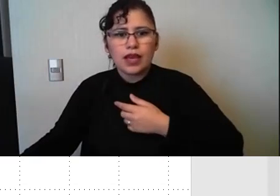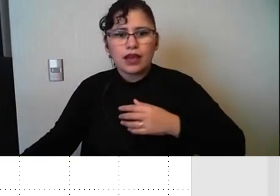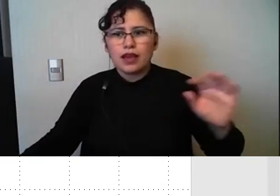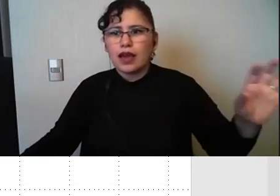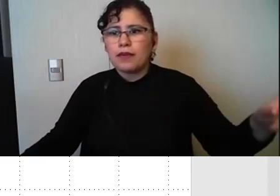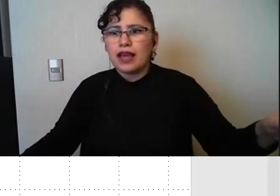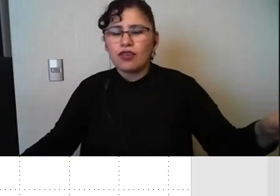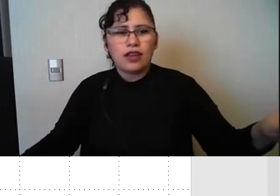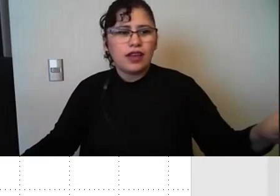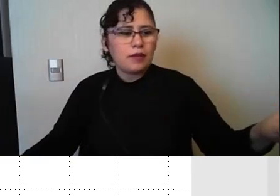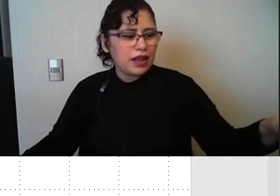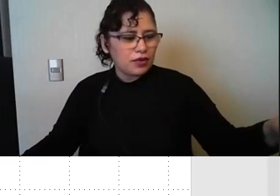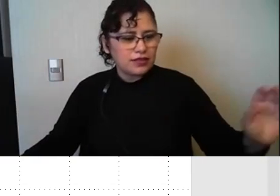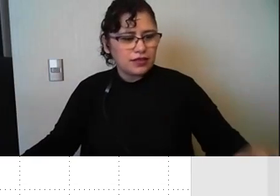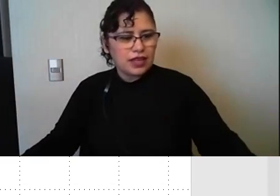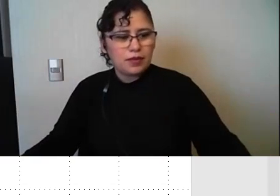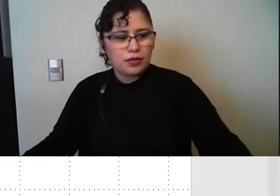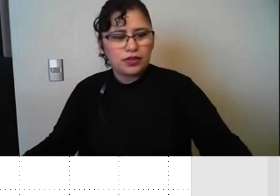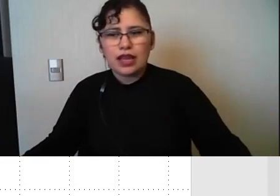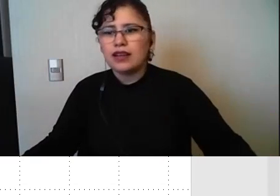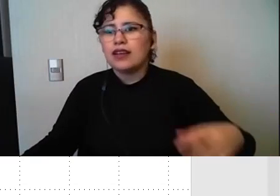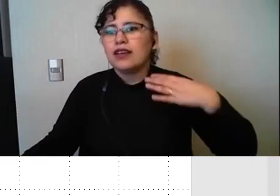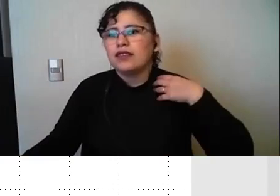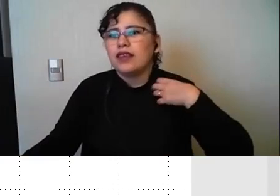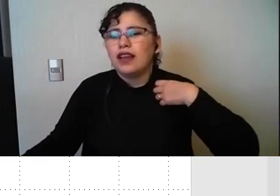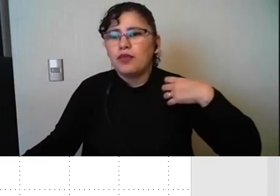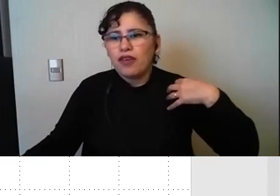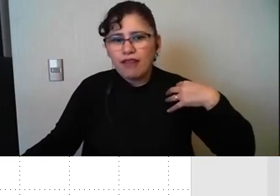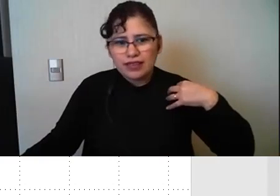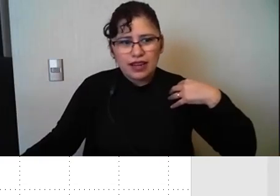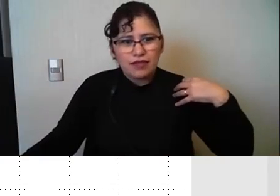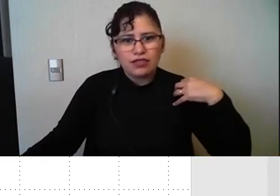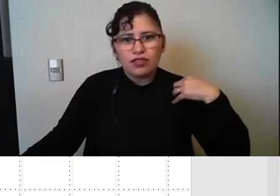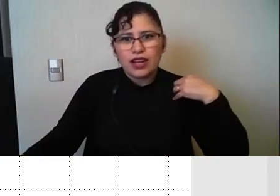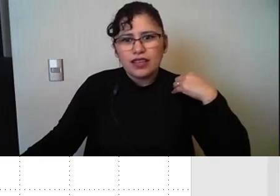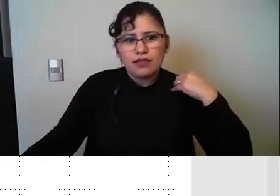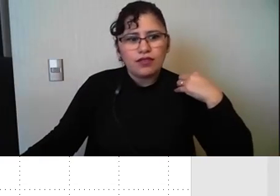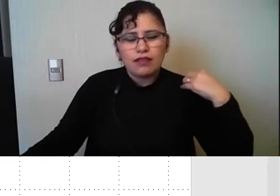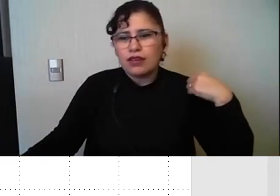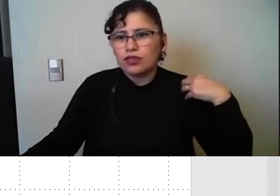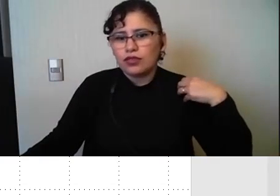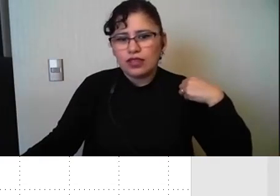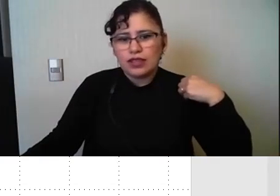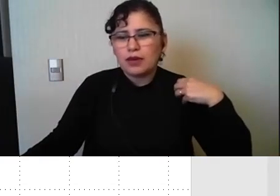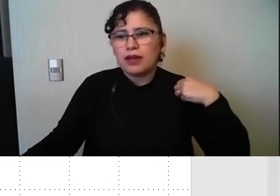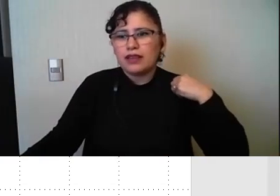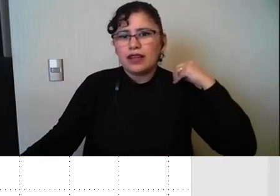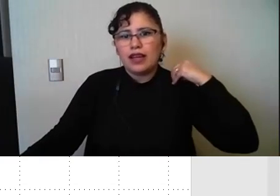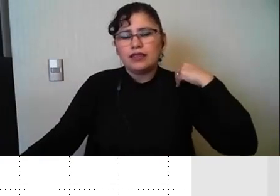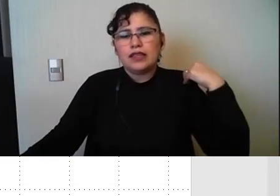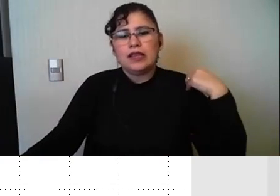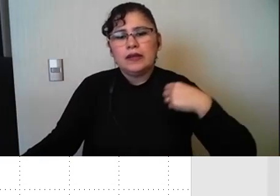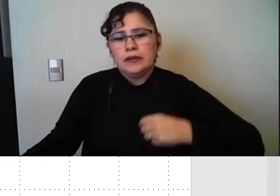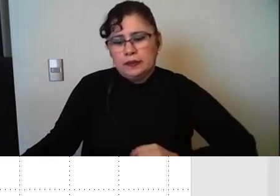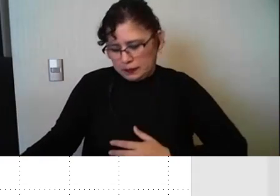hablo? Camila Ruiz quiere preguntar si la prueba va a ser vía Sócrates o va a haber otro sistema para